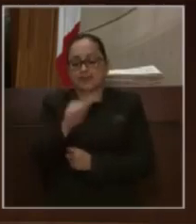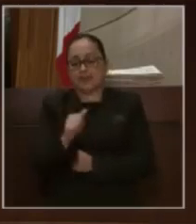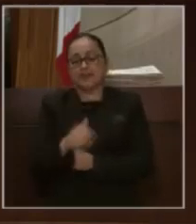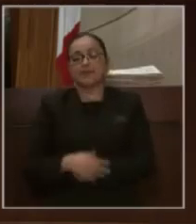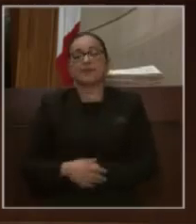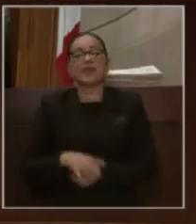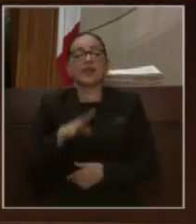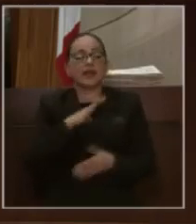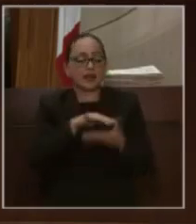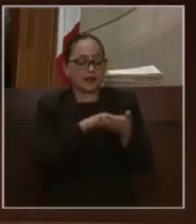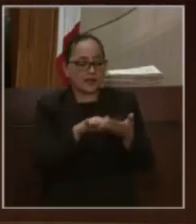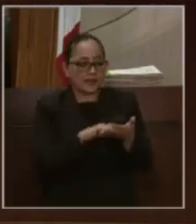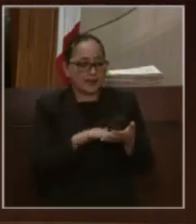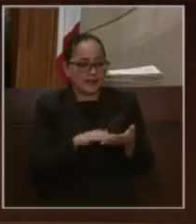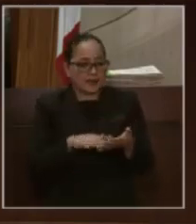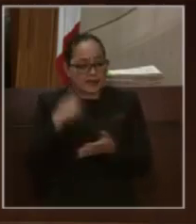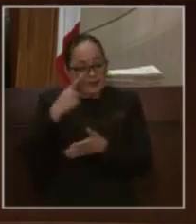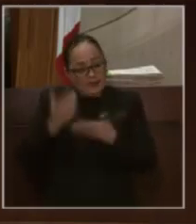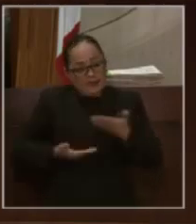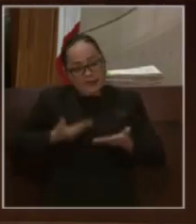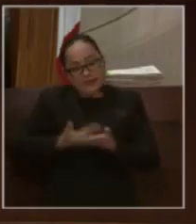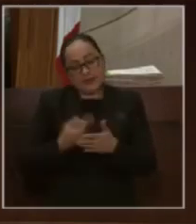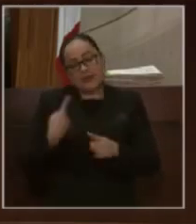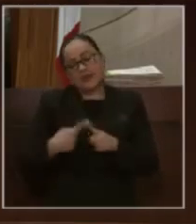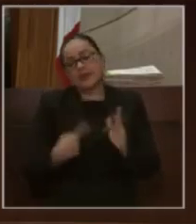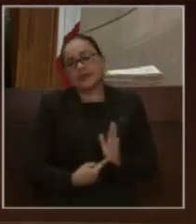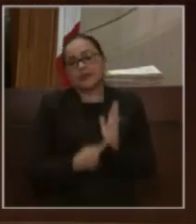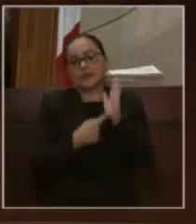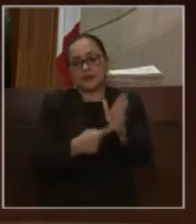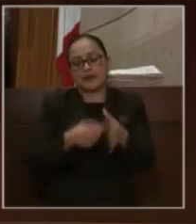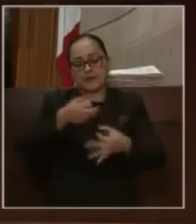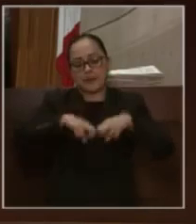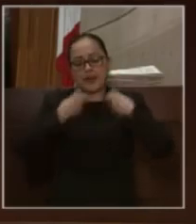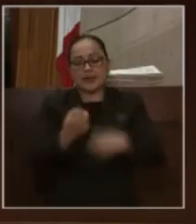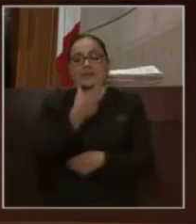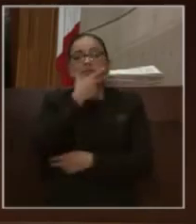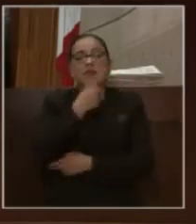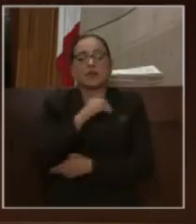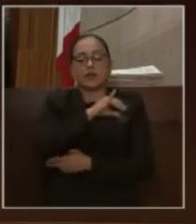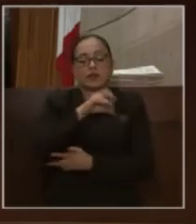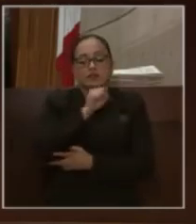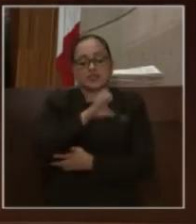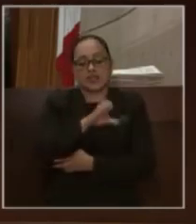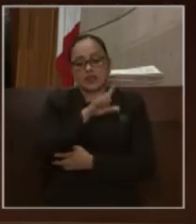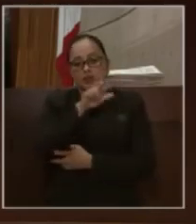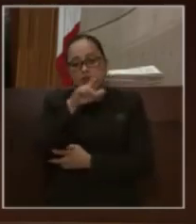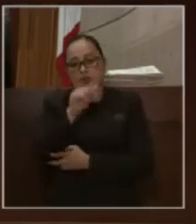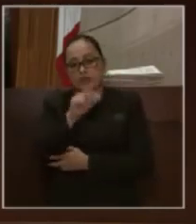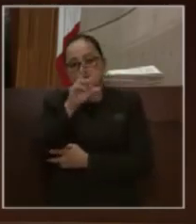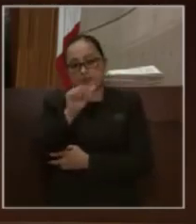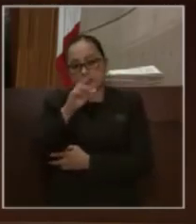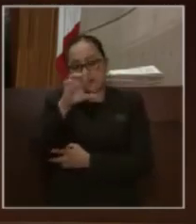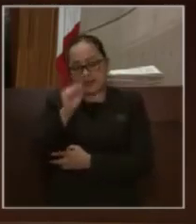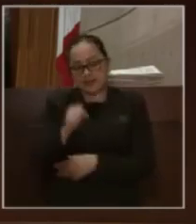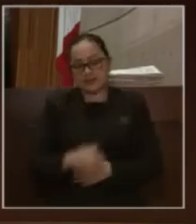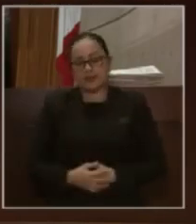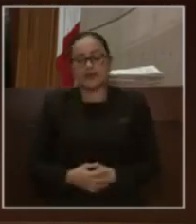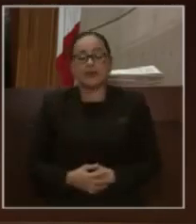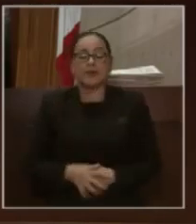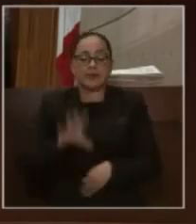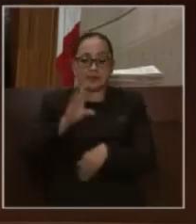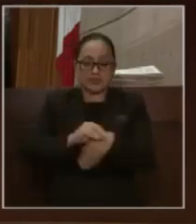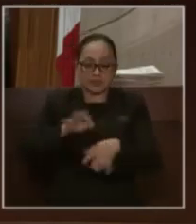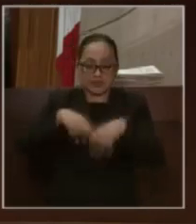de resolución que somete a nuestra consideración la ponencia del magistrado José Luis Vargas Valdés. Con su autorización,